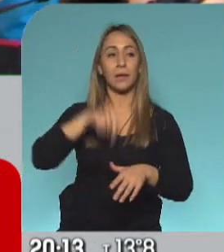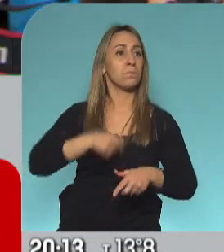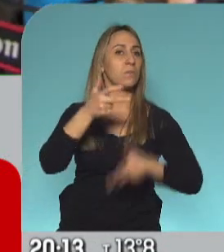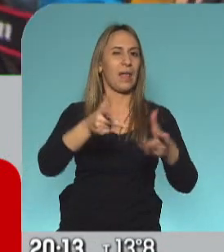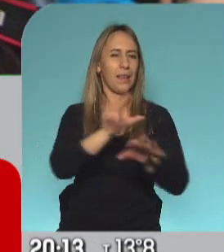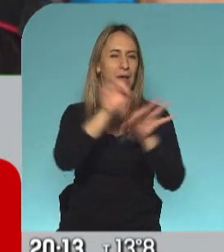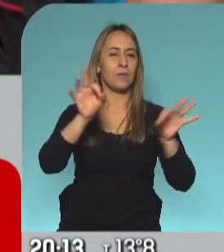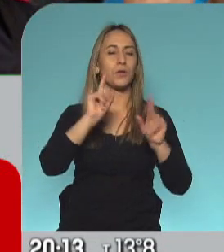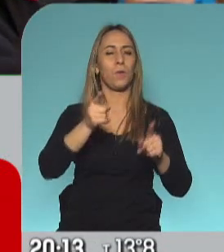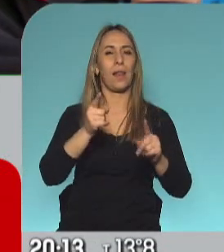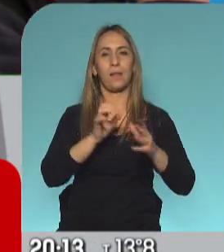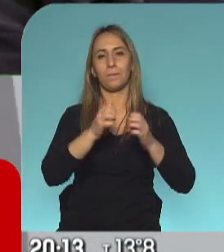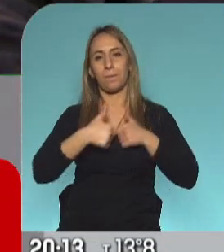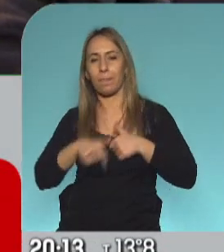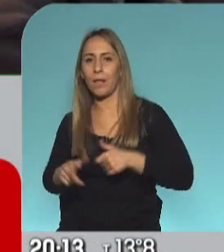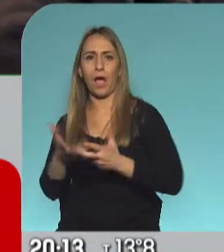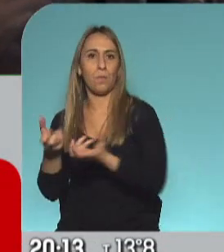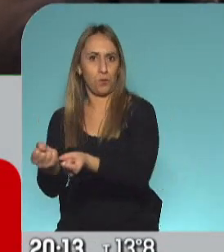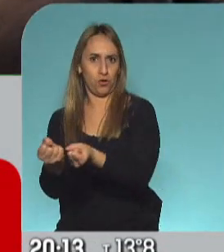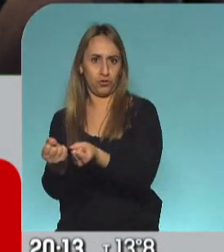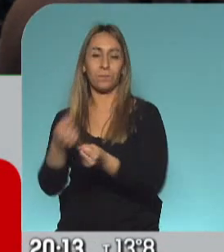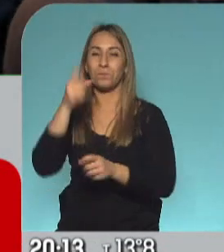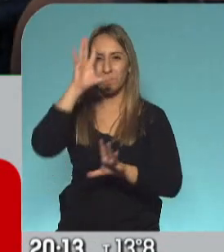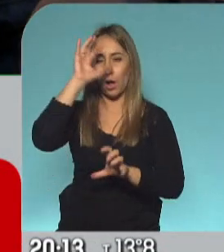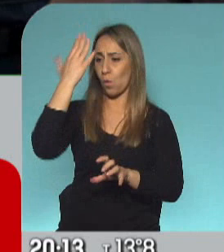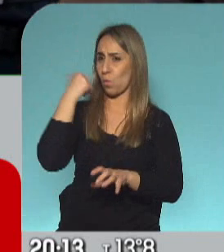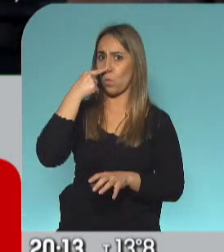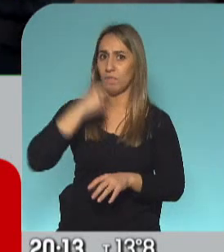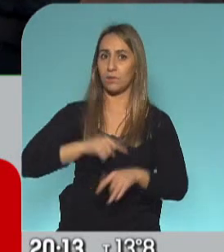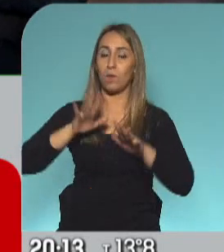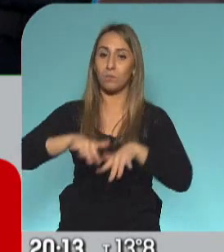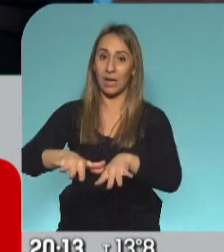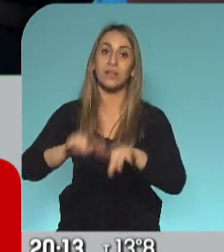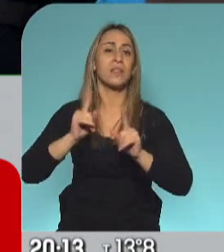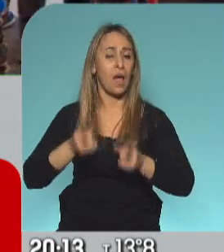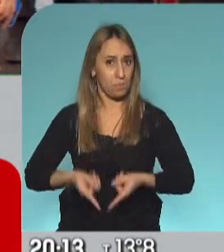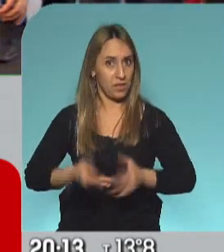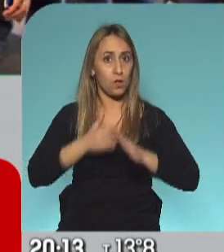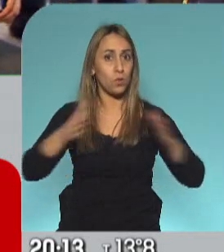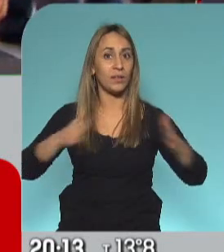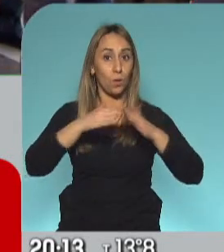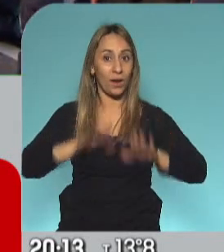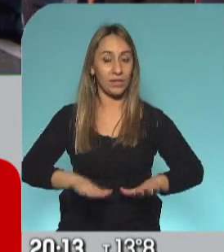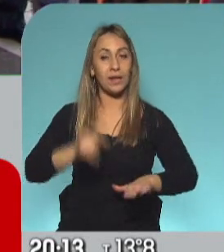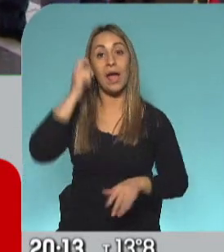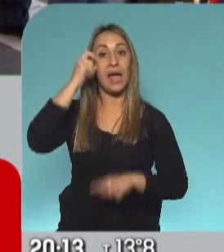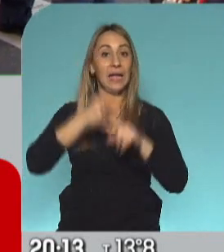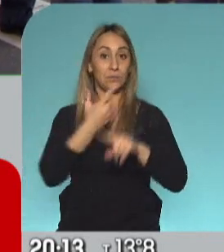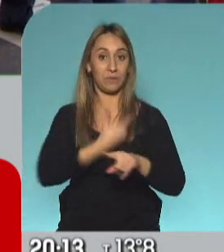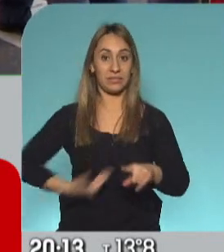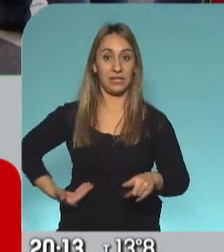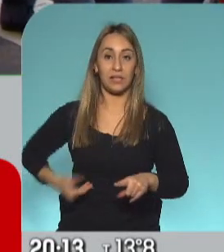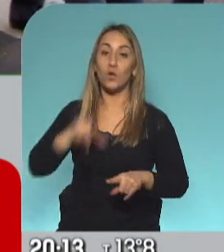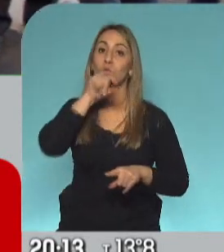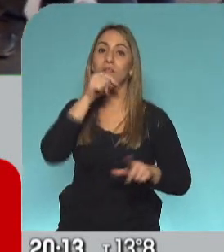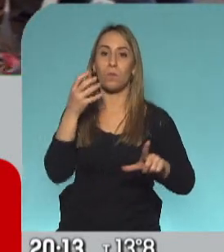de convocatorias. Recordemos que en la última marcha, también durante la cuarentena, el expresidente tuiteó una imagen de gente